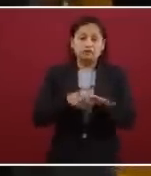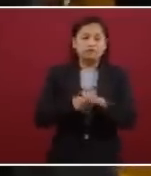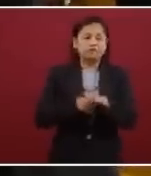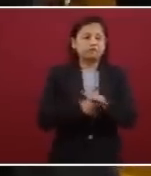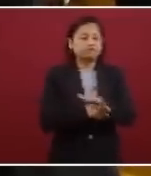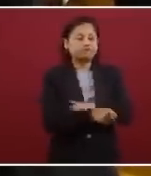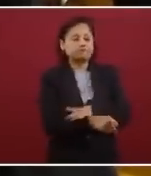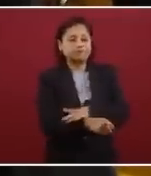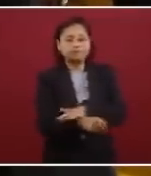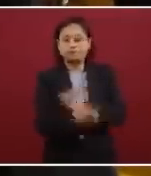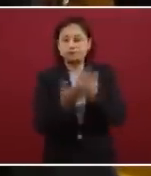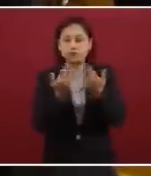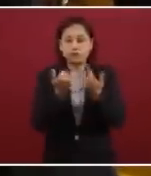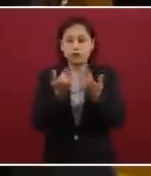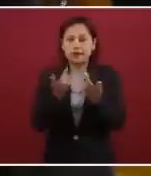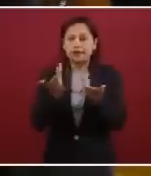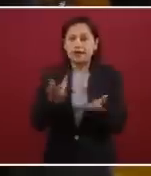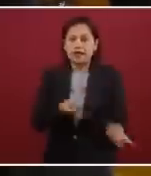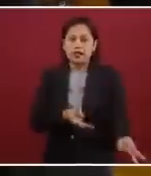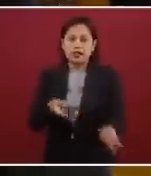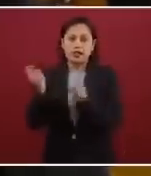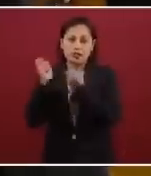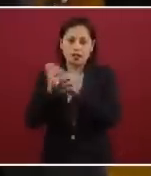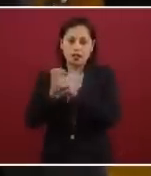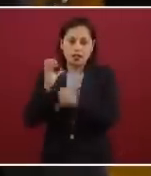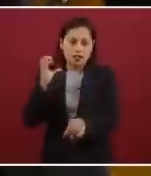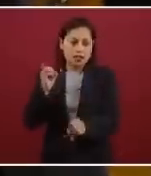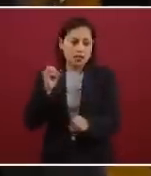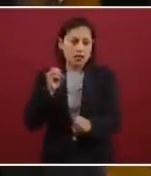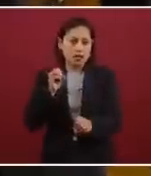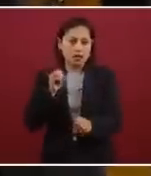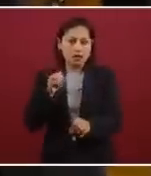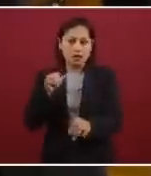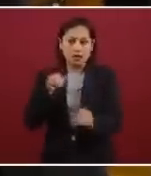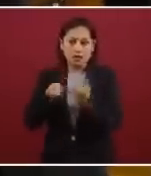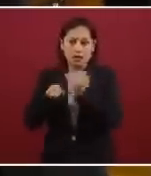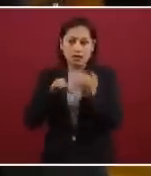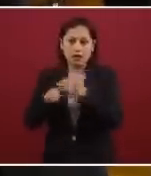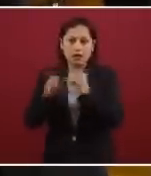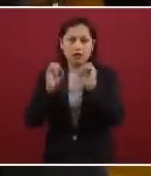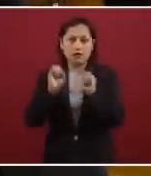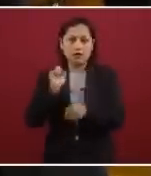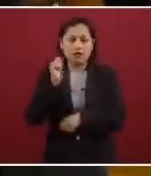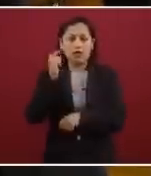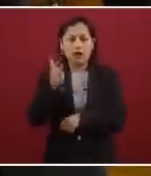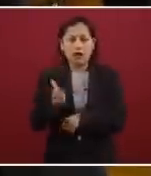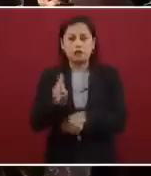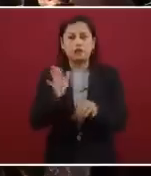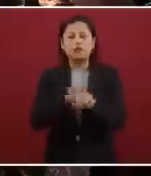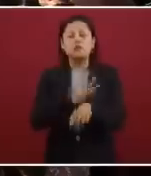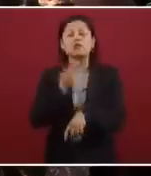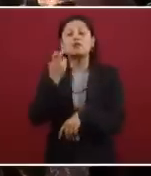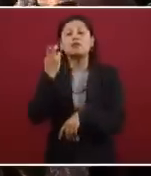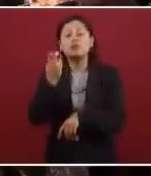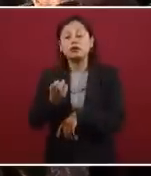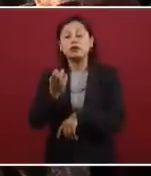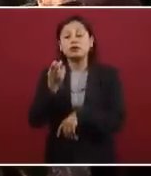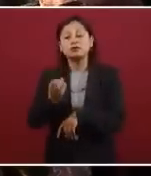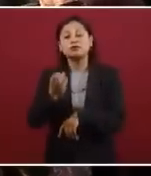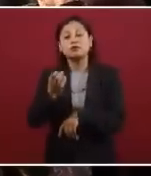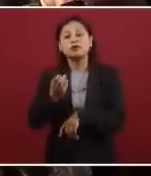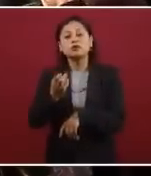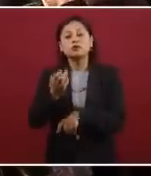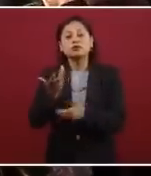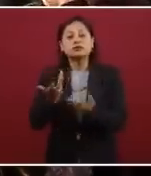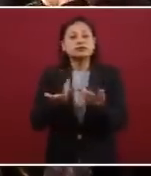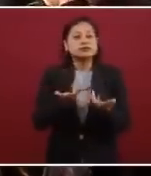contenedor, les roban los contenedores. Entonces, prácticamente están obligados ellos a meterse a esta dinámica